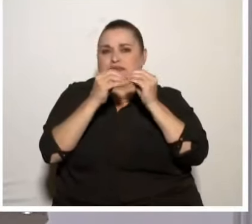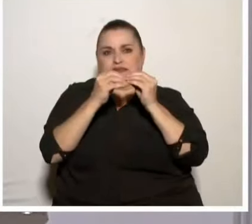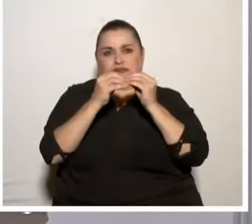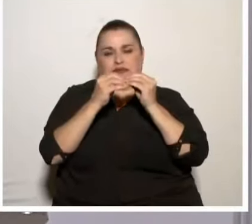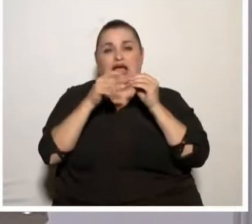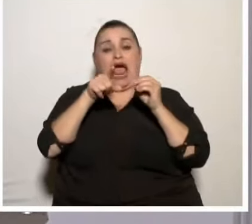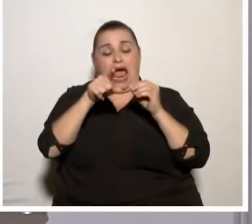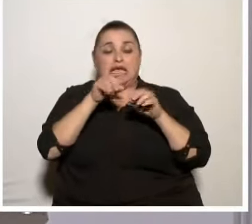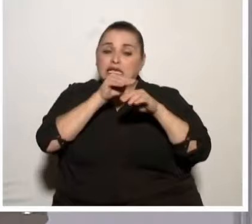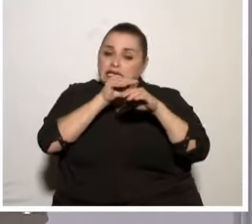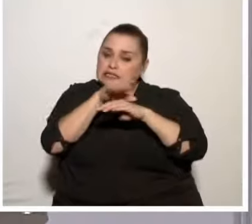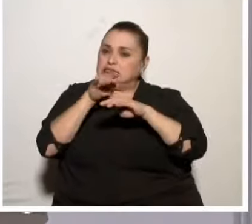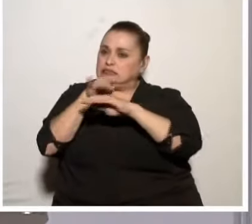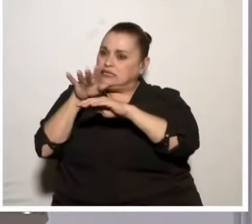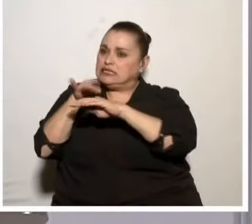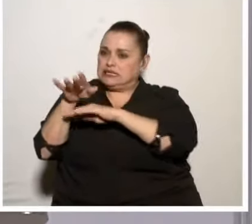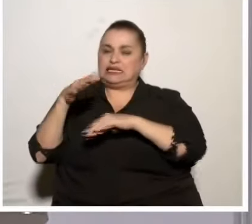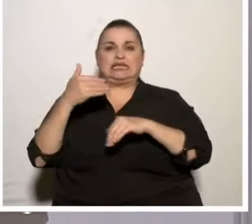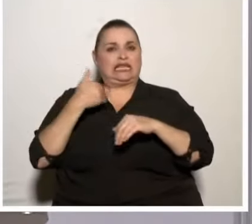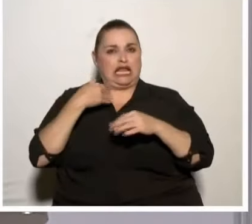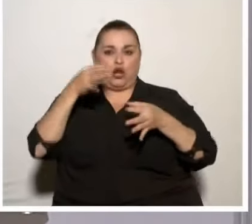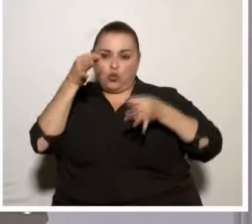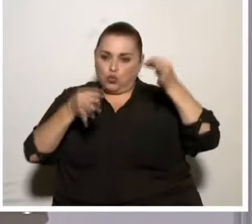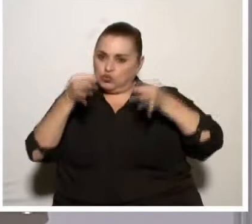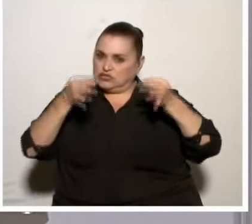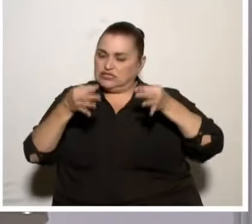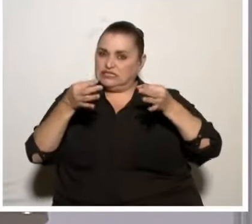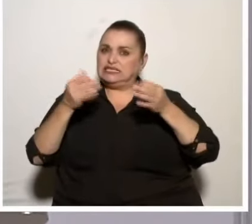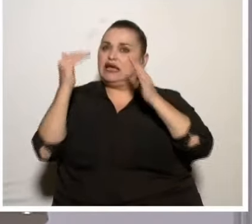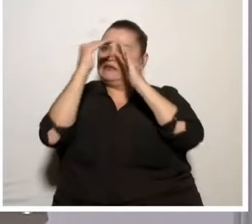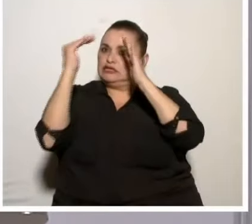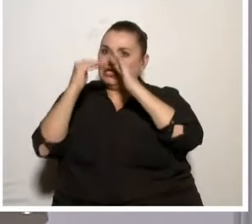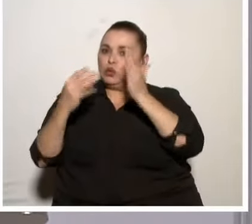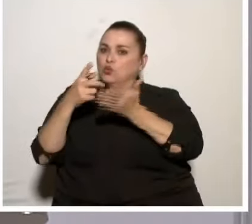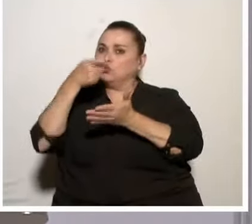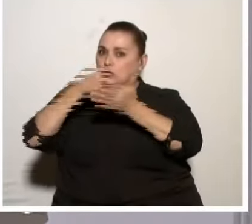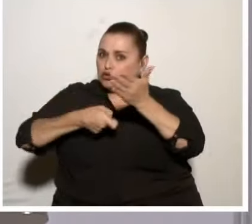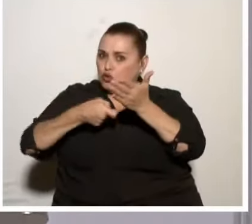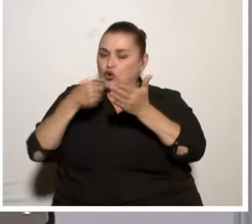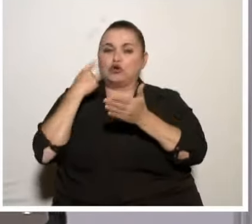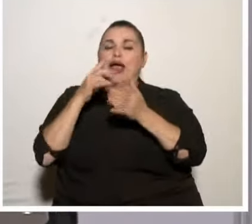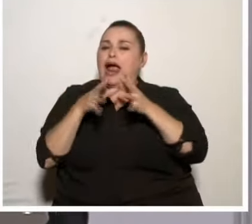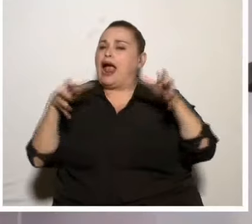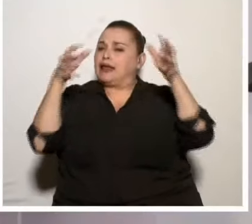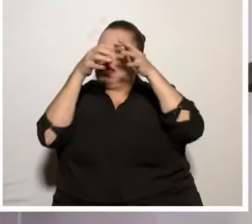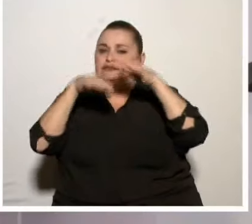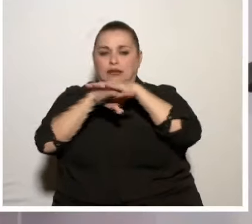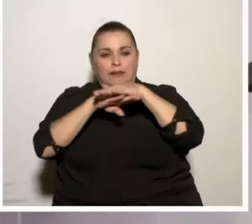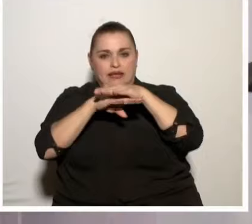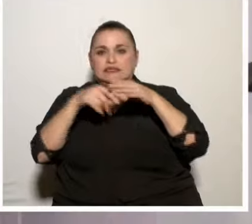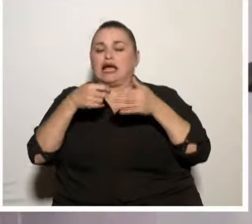vamos a incidir para tener una justicia tributaria con la canasta básica tributaria.